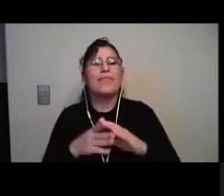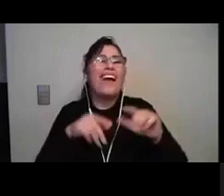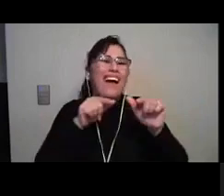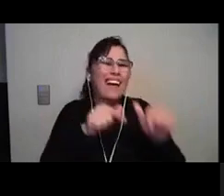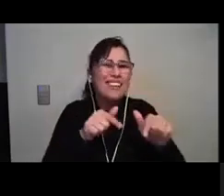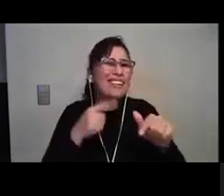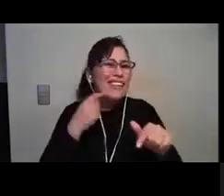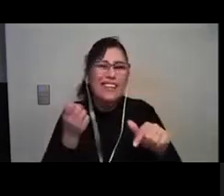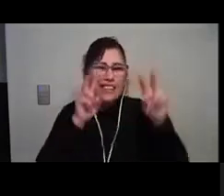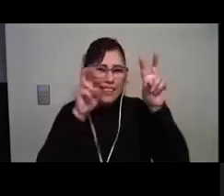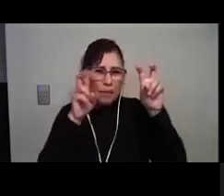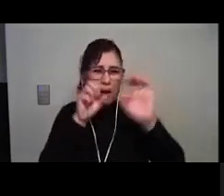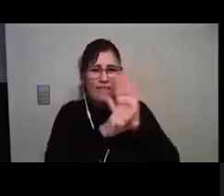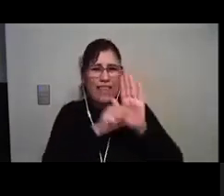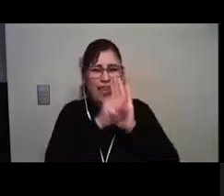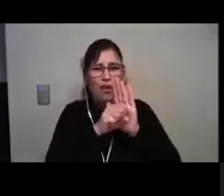nervioso periférico, ¿ya?